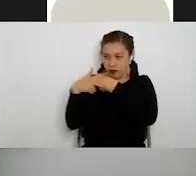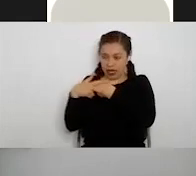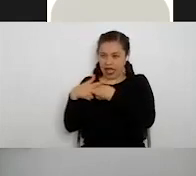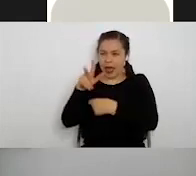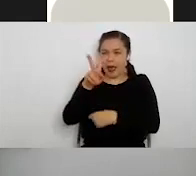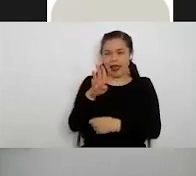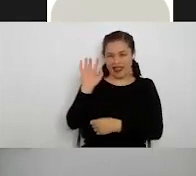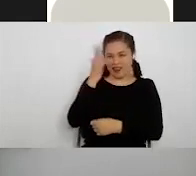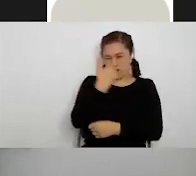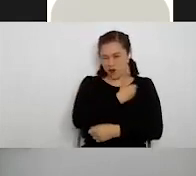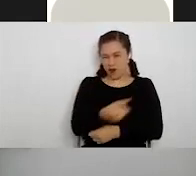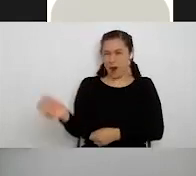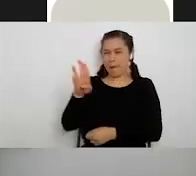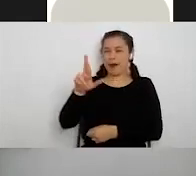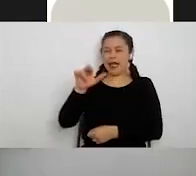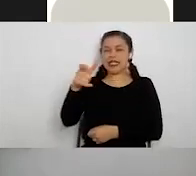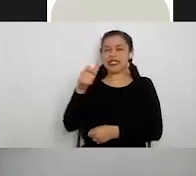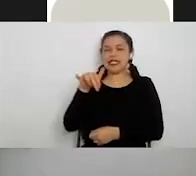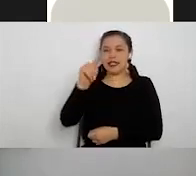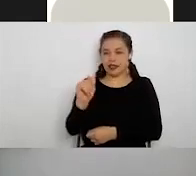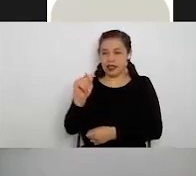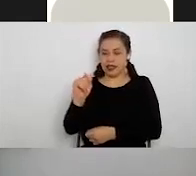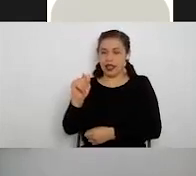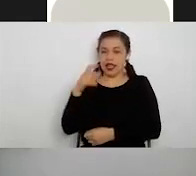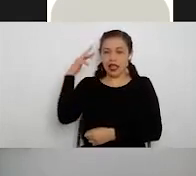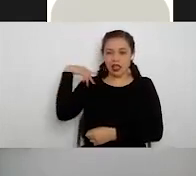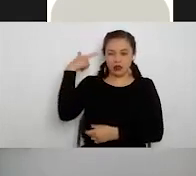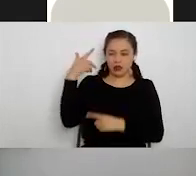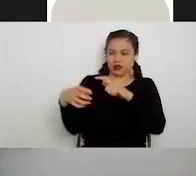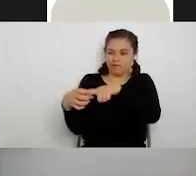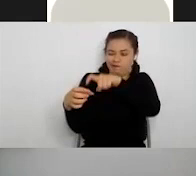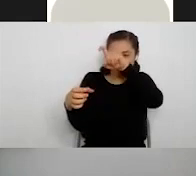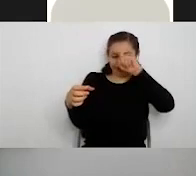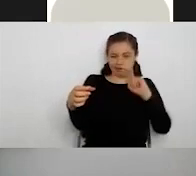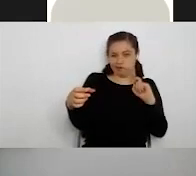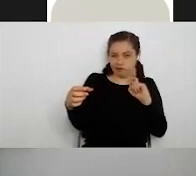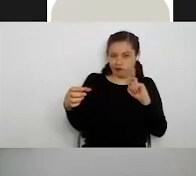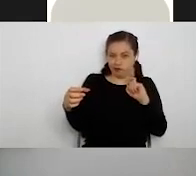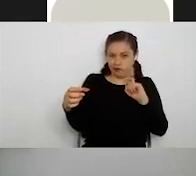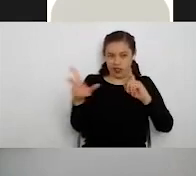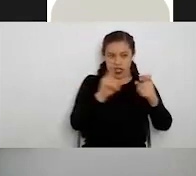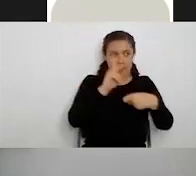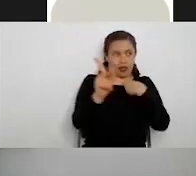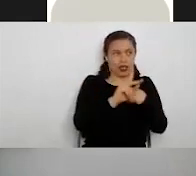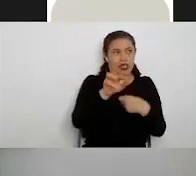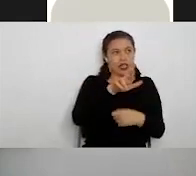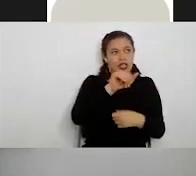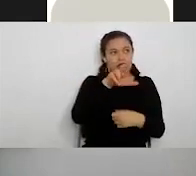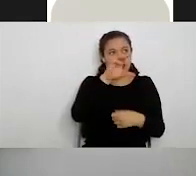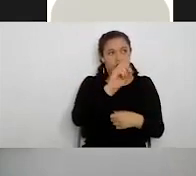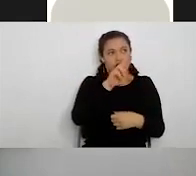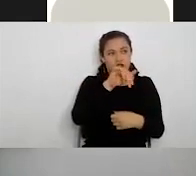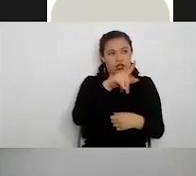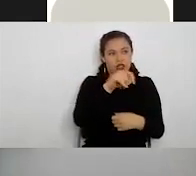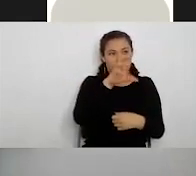Brexit que se votó. El Reino Unido se salió de la Unión con todos los países de la